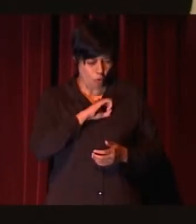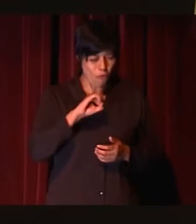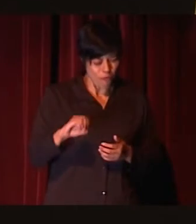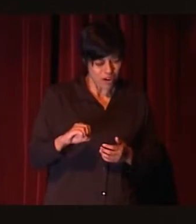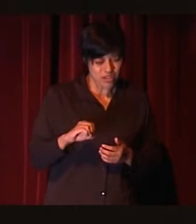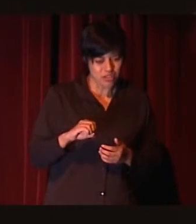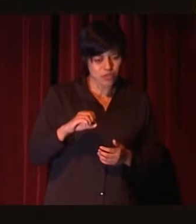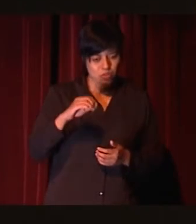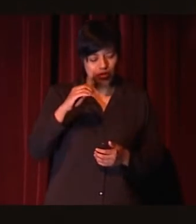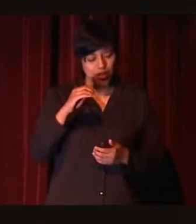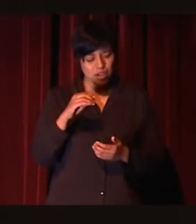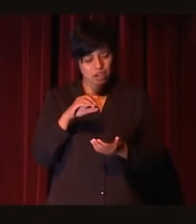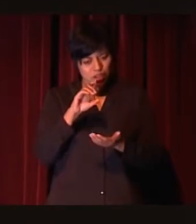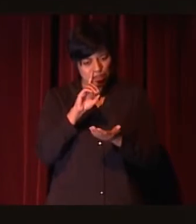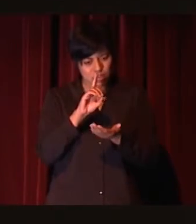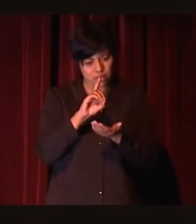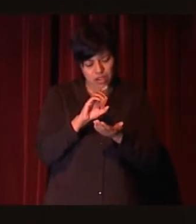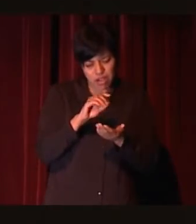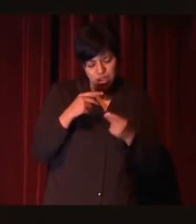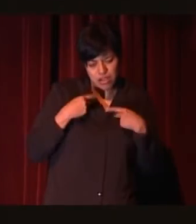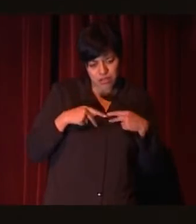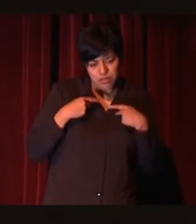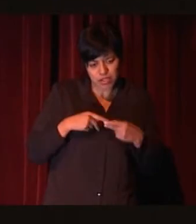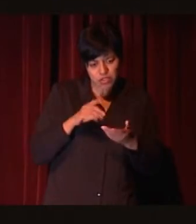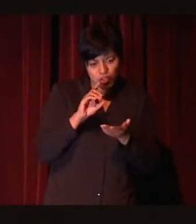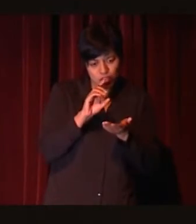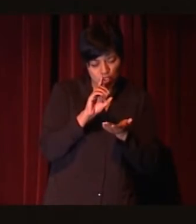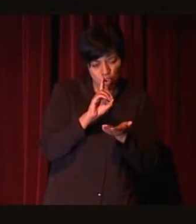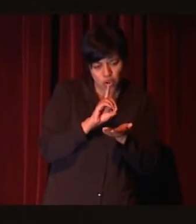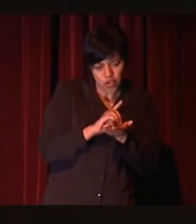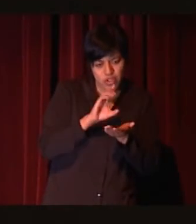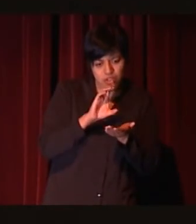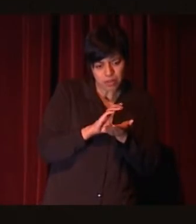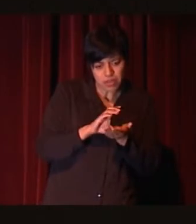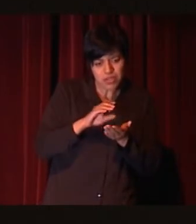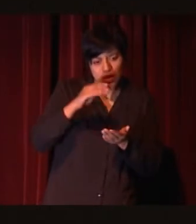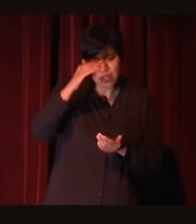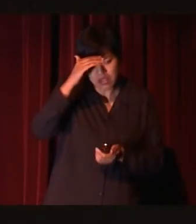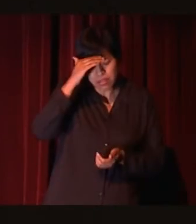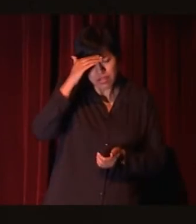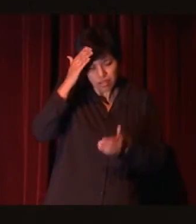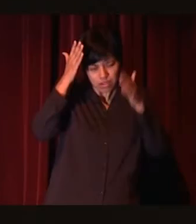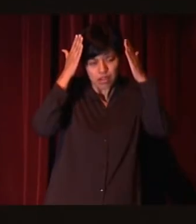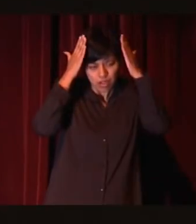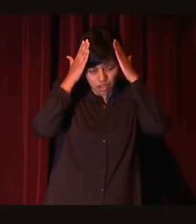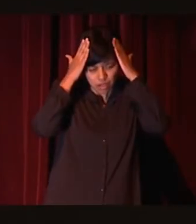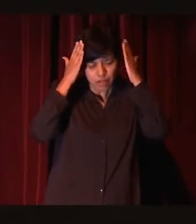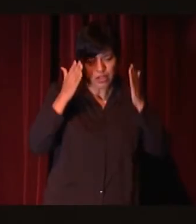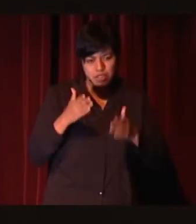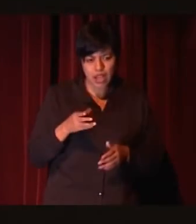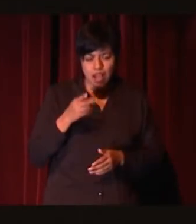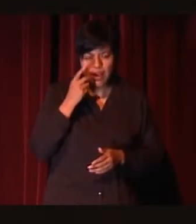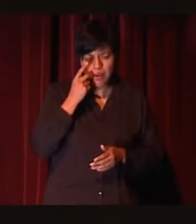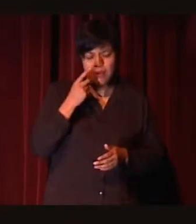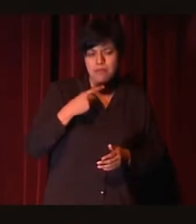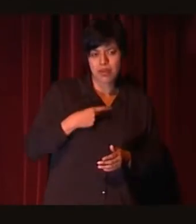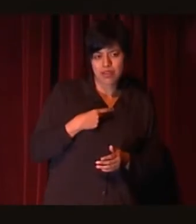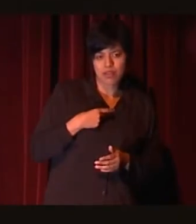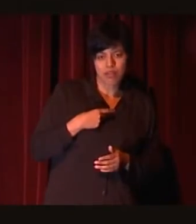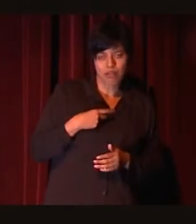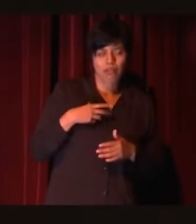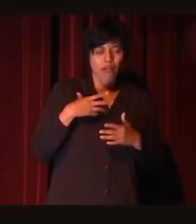considerado y le dije oye esto que dijiste pues puede ser un poco hiriente para algunas personas y me dijo con notable